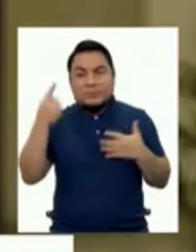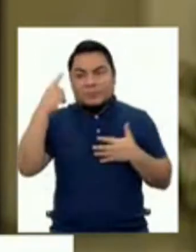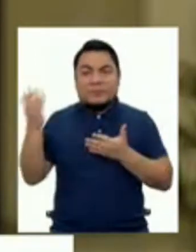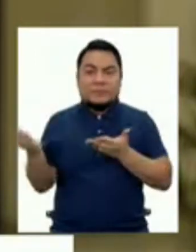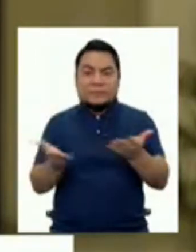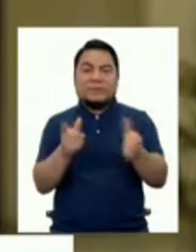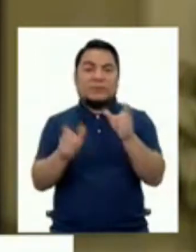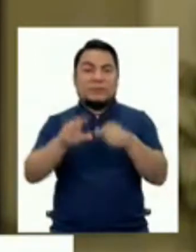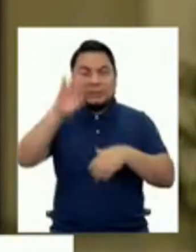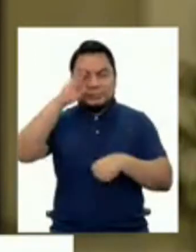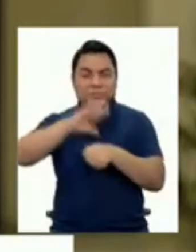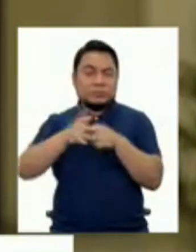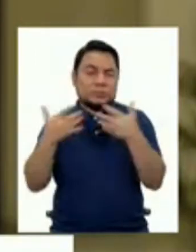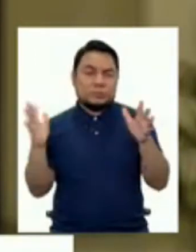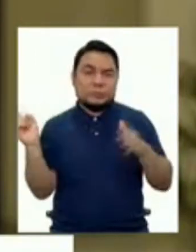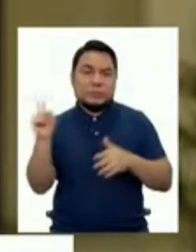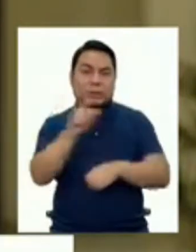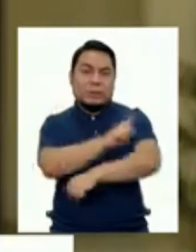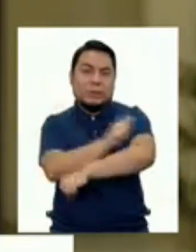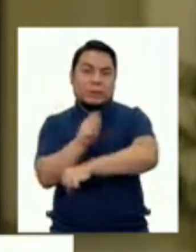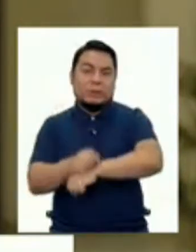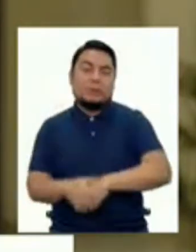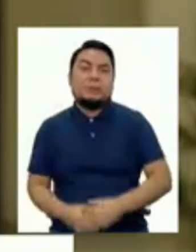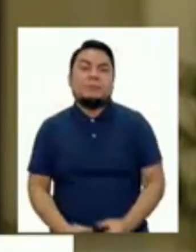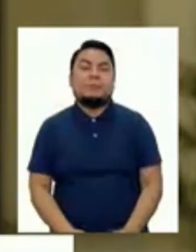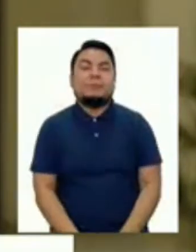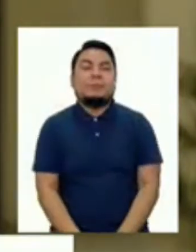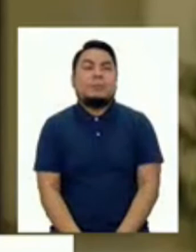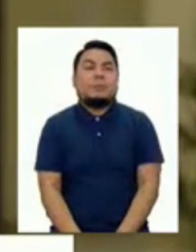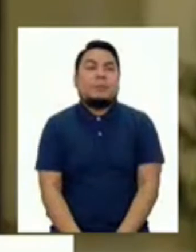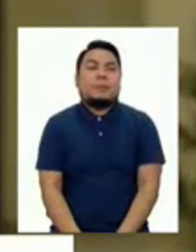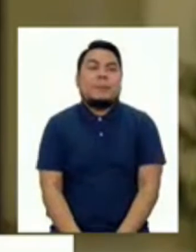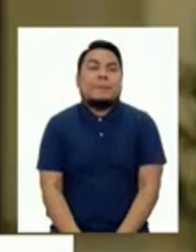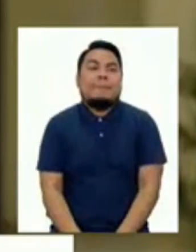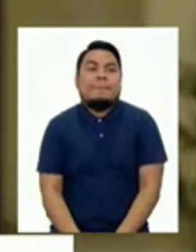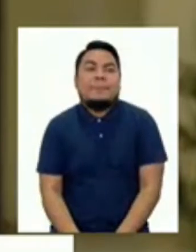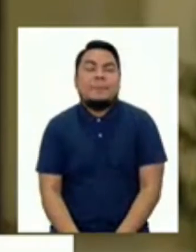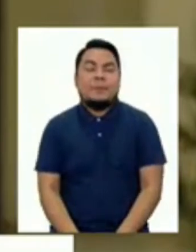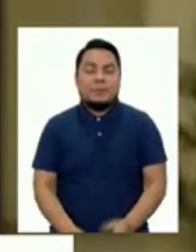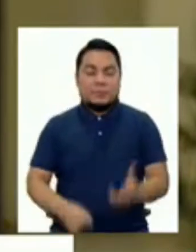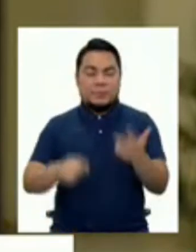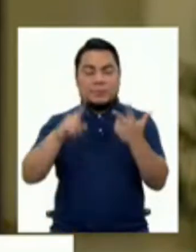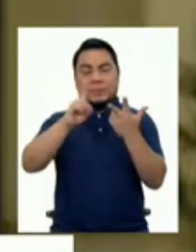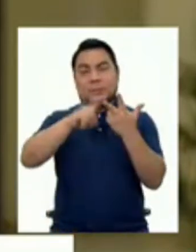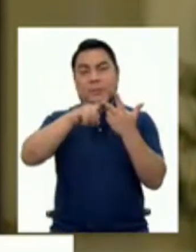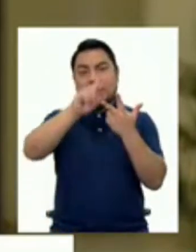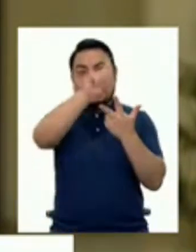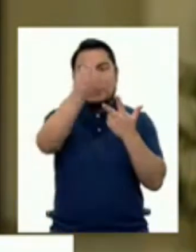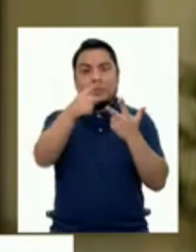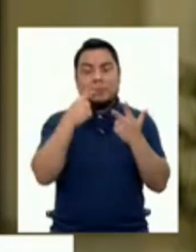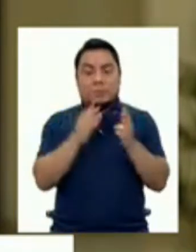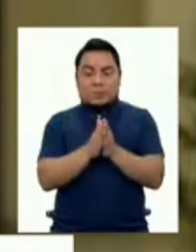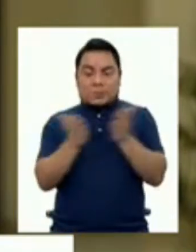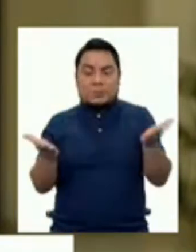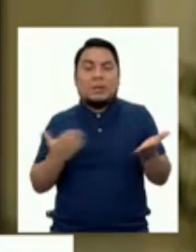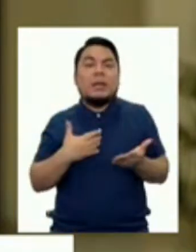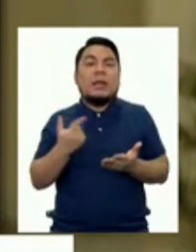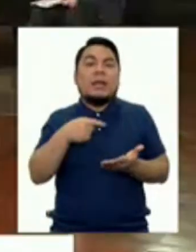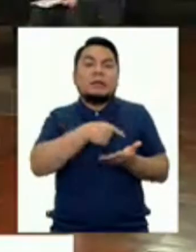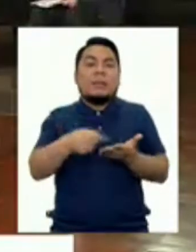a disposición de toda la población de Tacna. La tercera pregunta es de la revista Semana